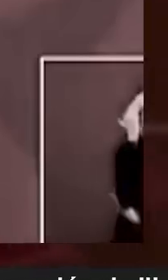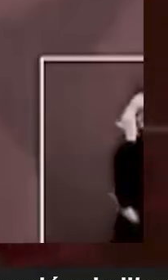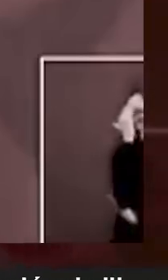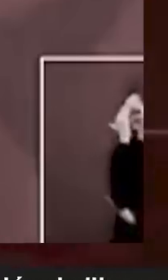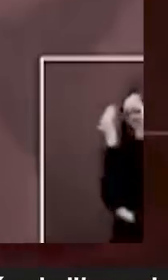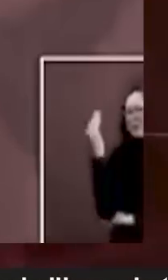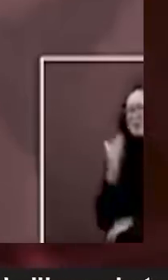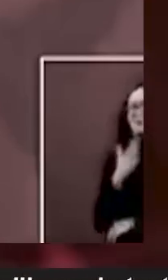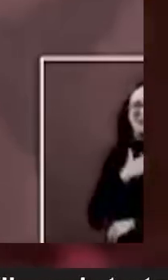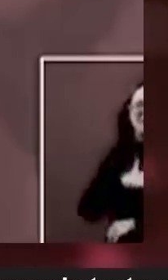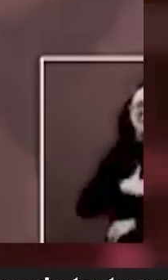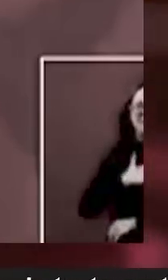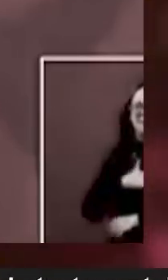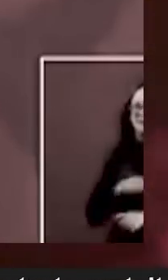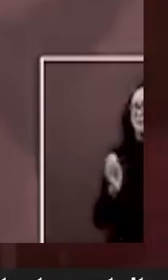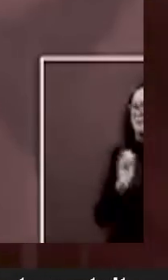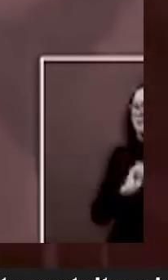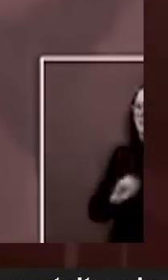jurídica